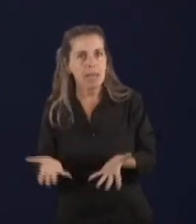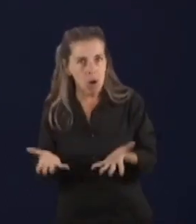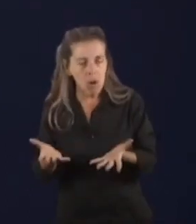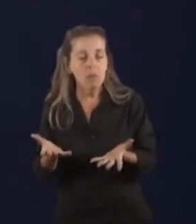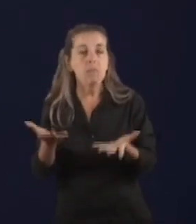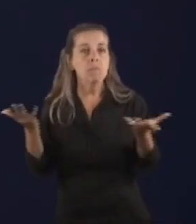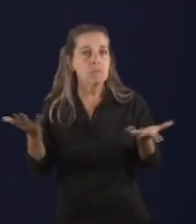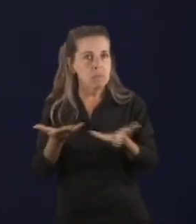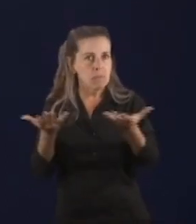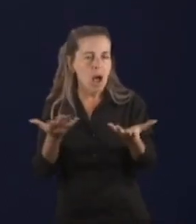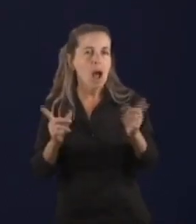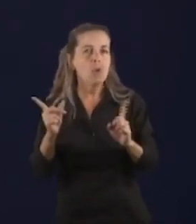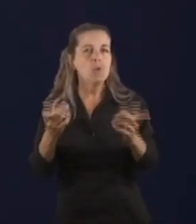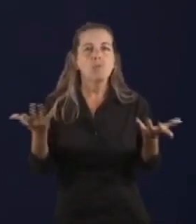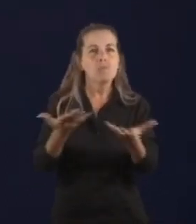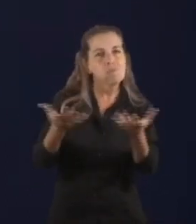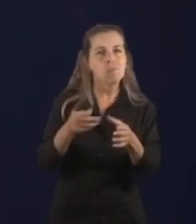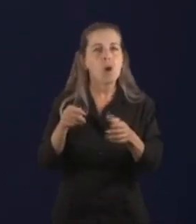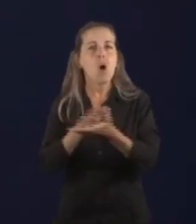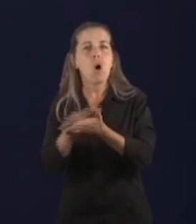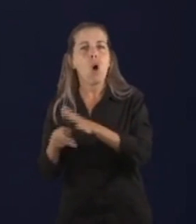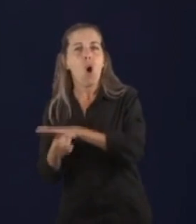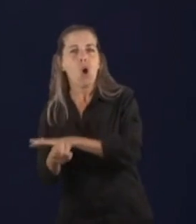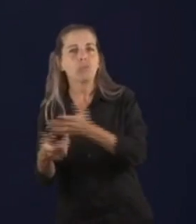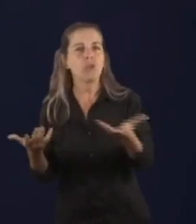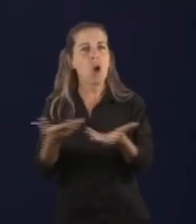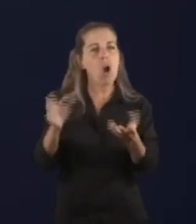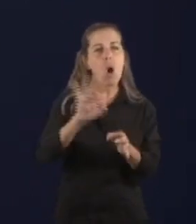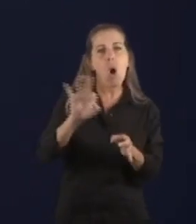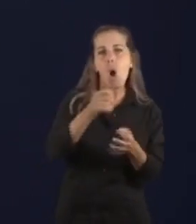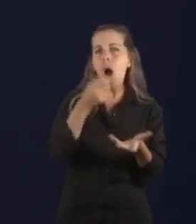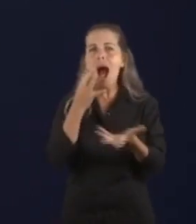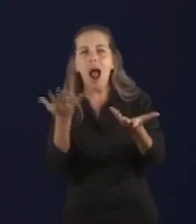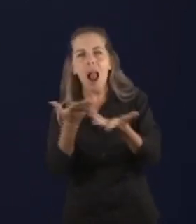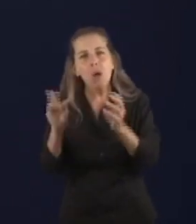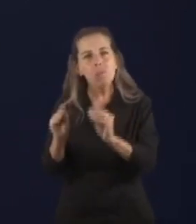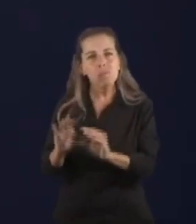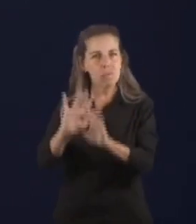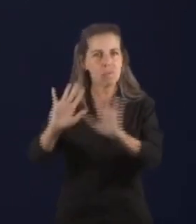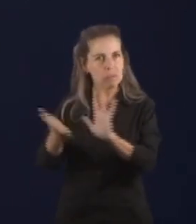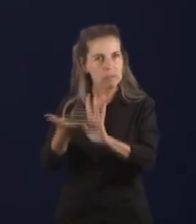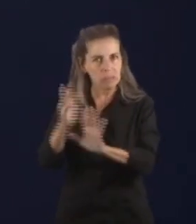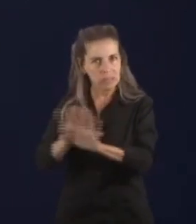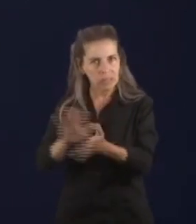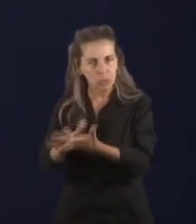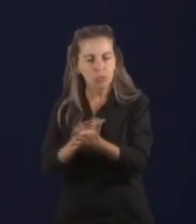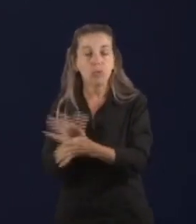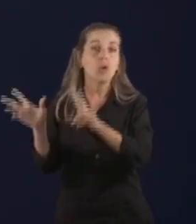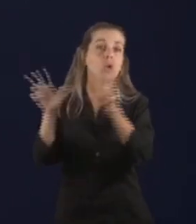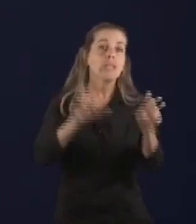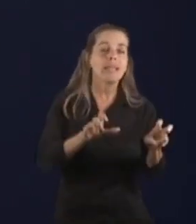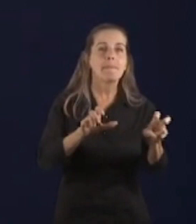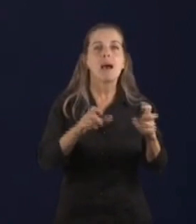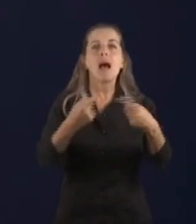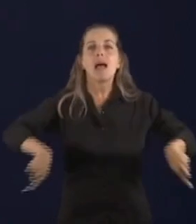cualquier tipo de acto de corrupción que pueda llegar a existir en cuanto a la agenda del presidente de la